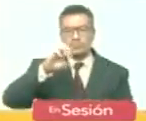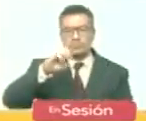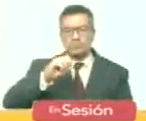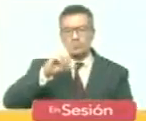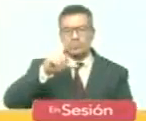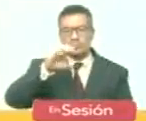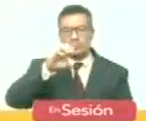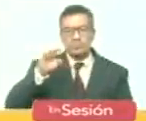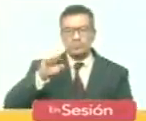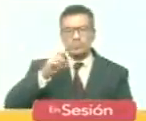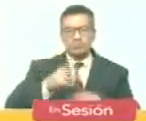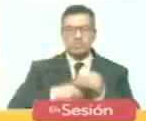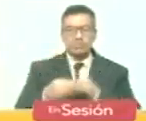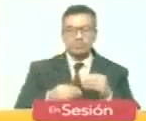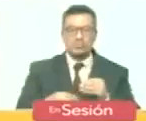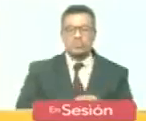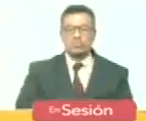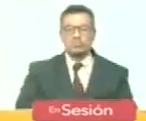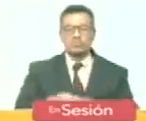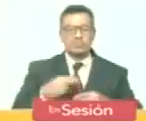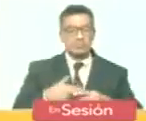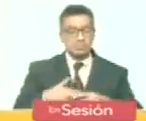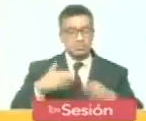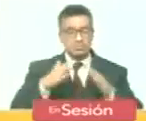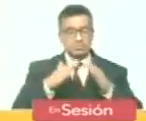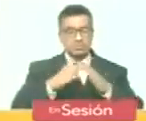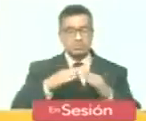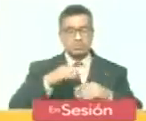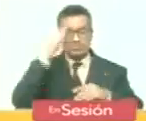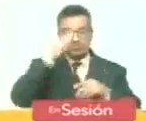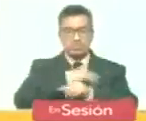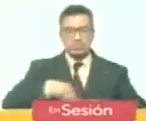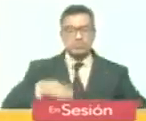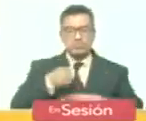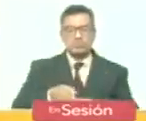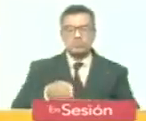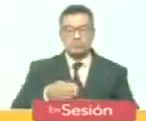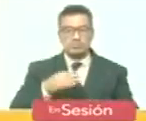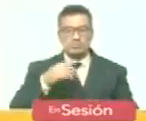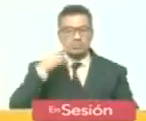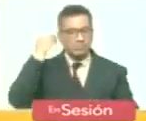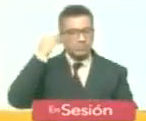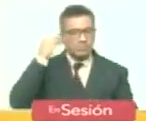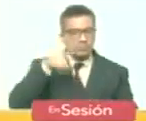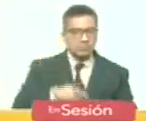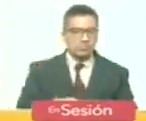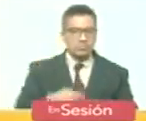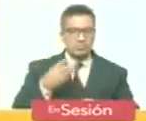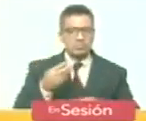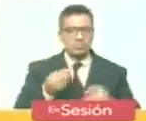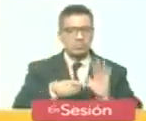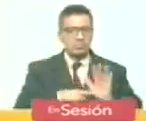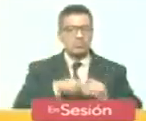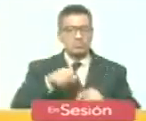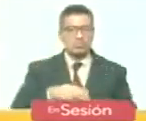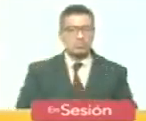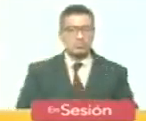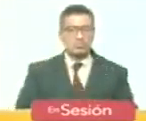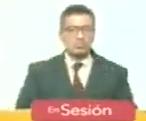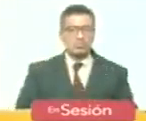Angarita y que estaba una casta militar también metido allí en esa situación. Eso está suficientemente demostrado. Ahí está el